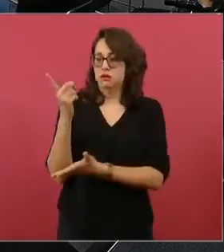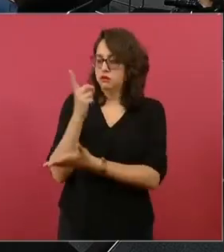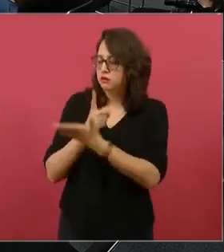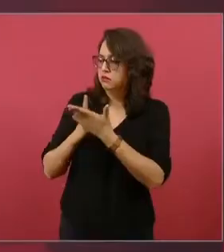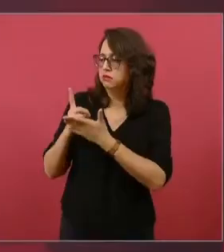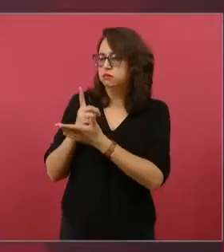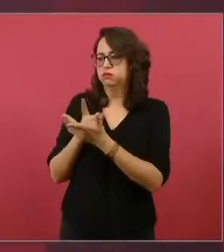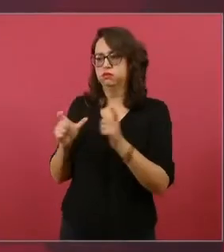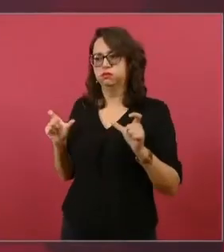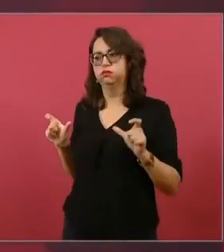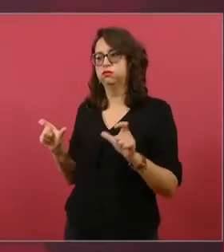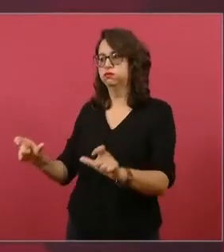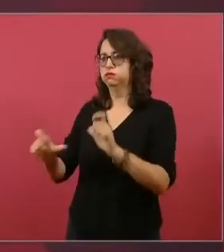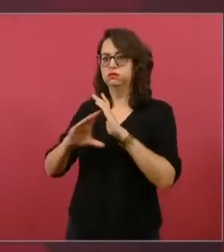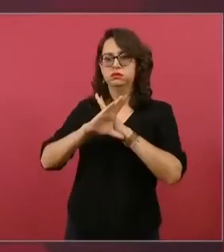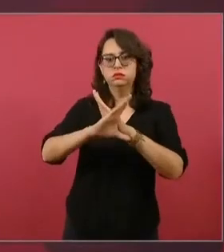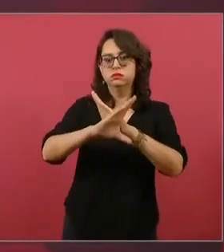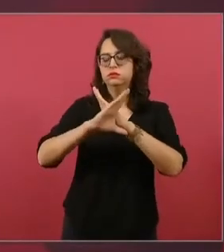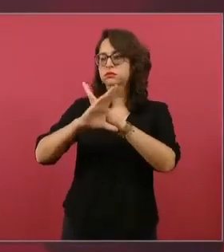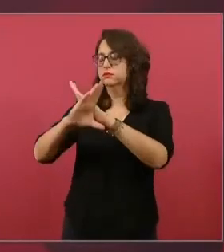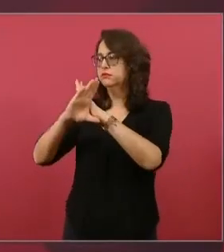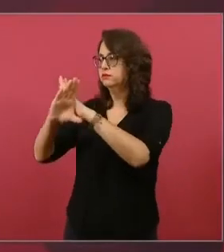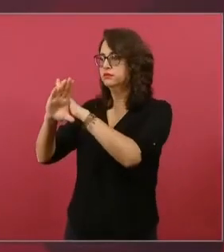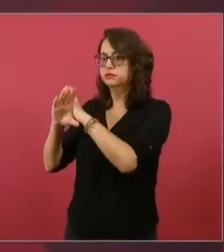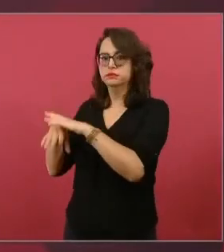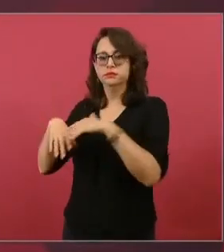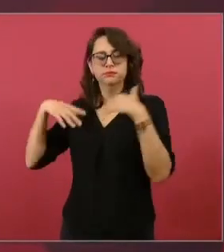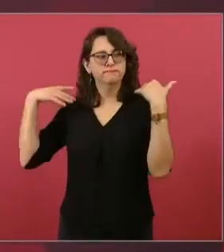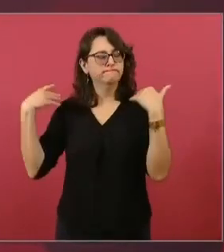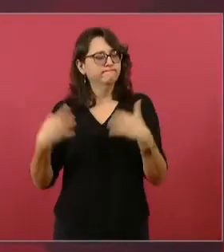esa droga que es